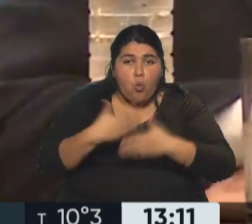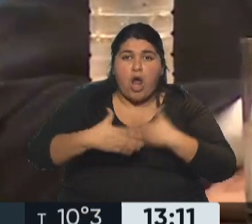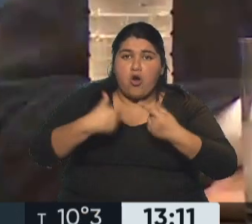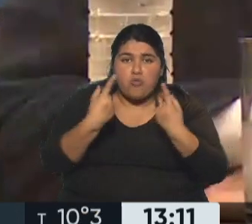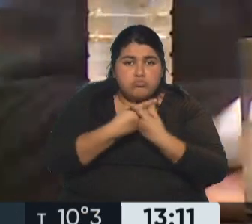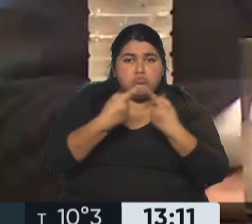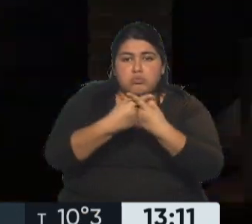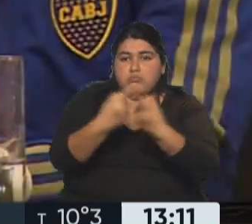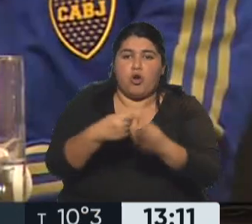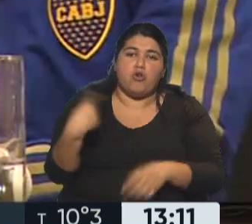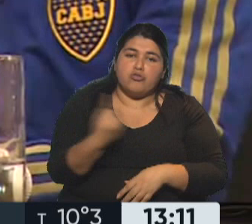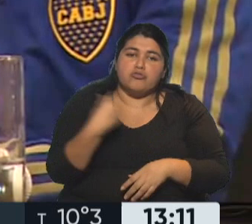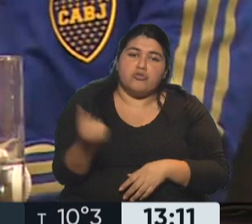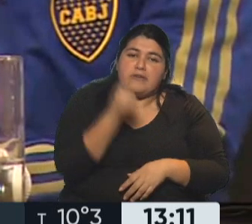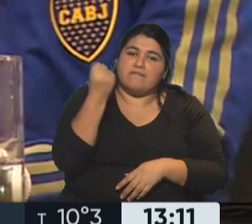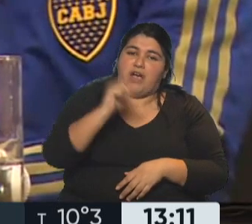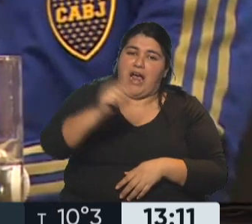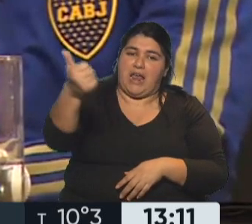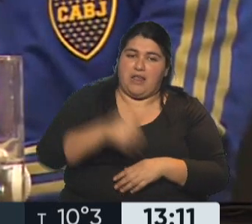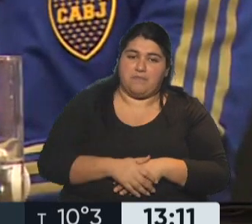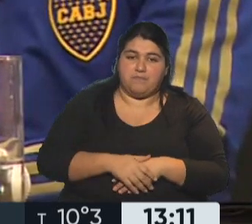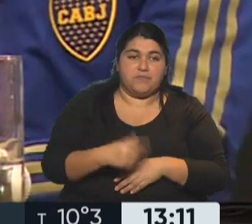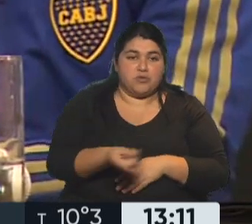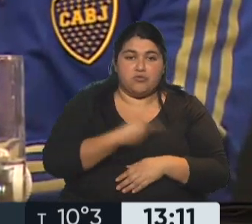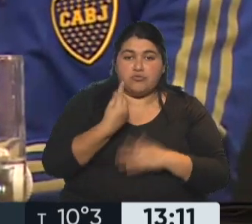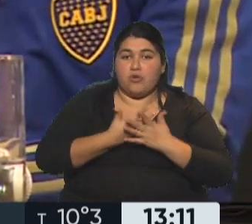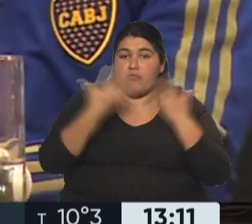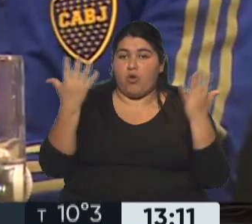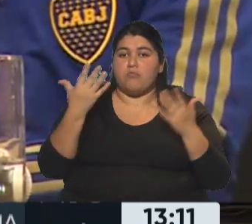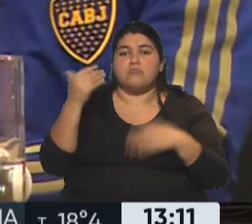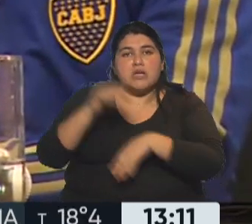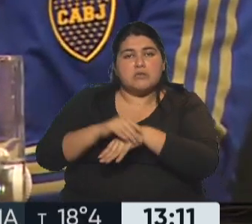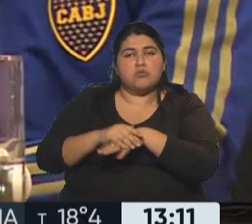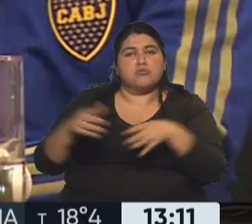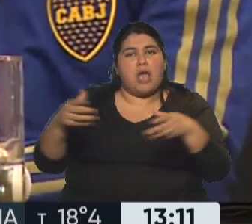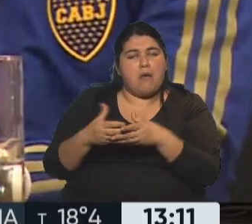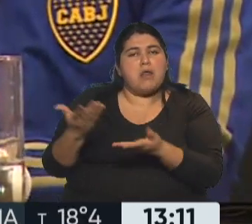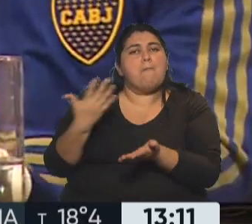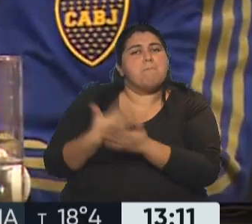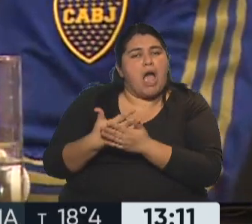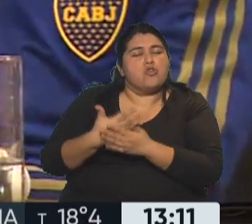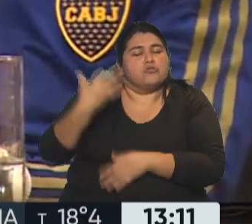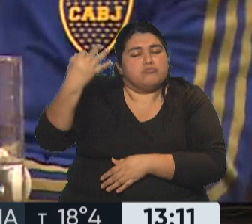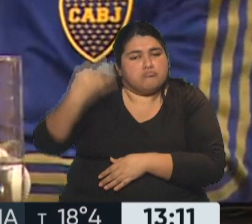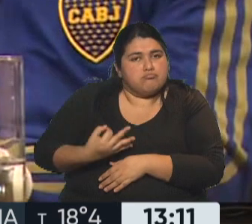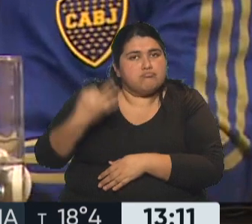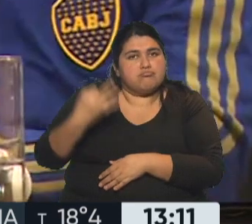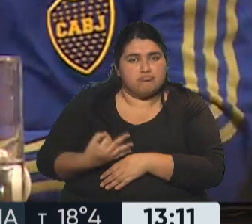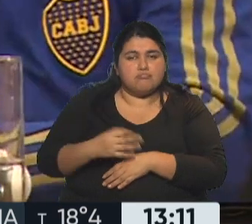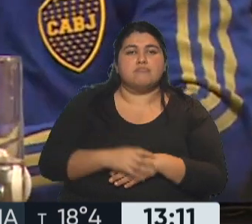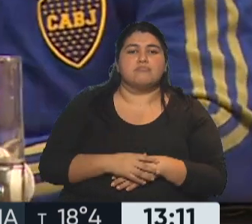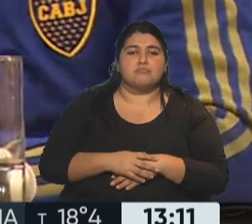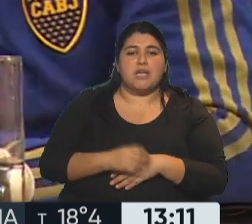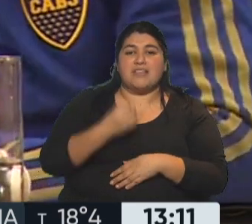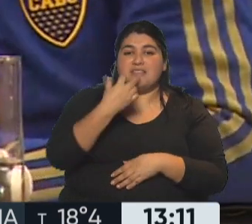tenemos que jugar para ganar. Muy felices porque el club queda en las mejores manos deportivamente. Nuestra primera división queda representada por